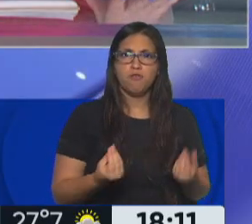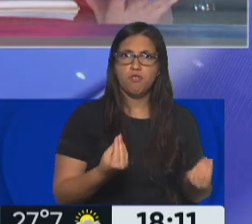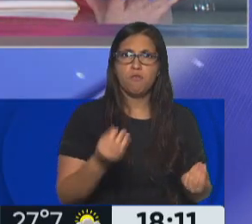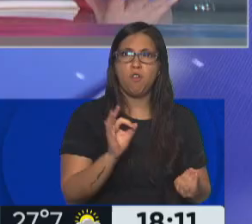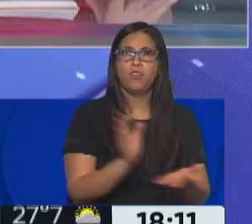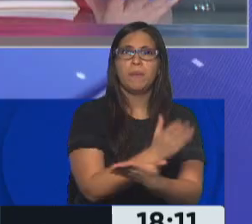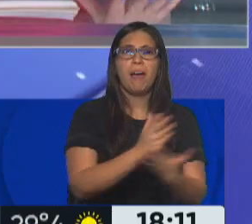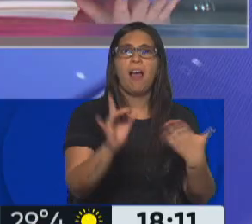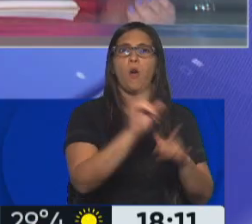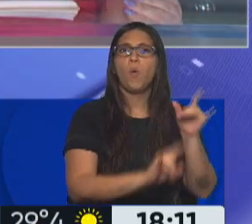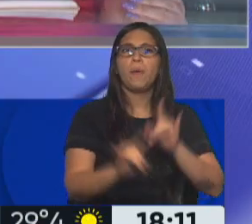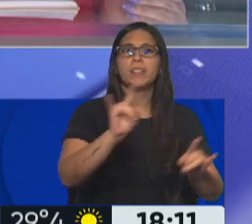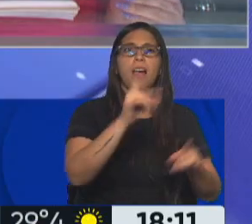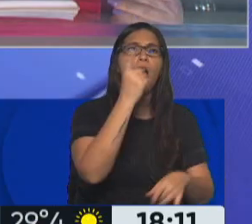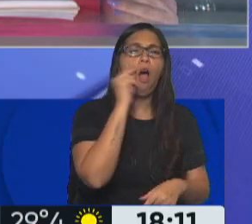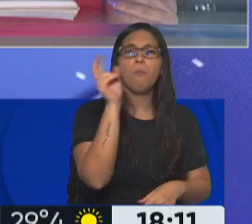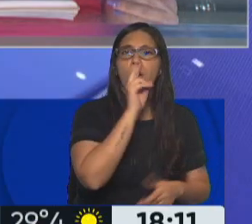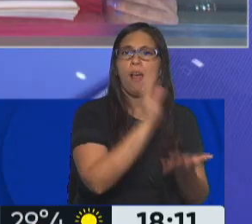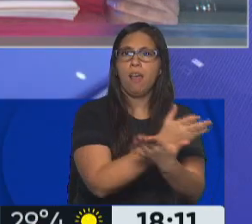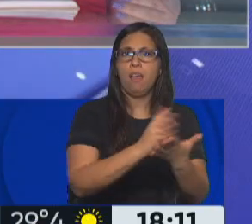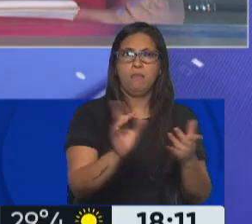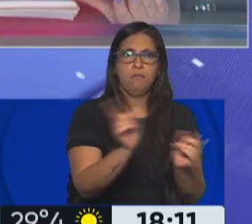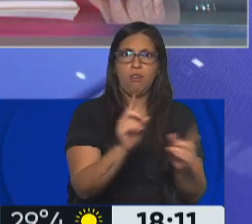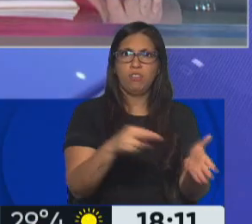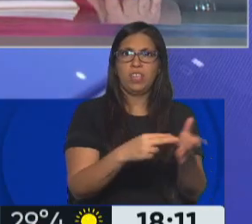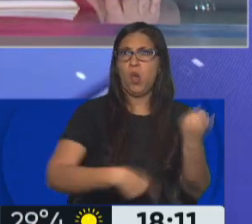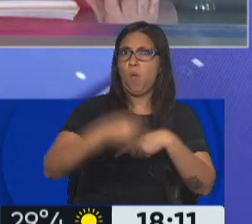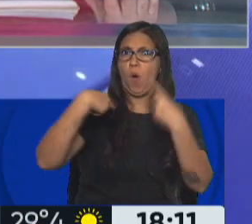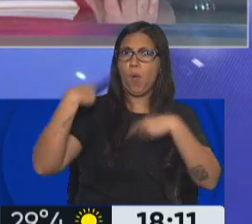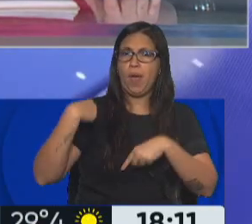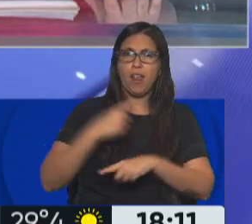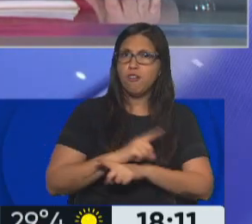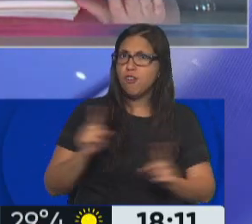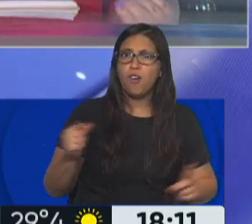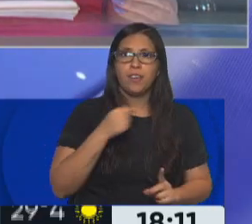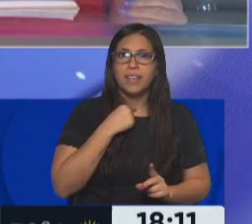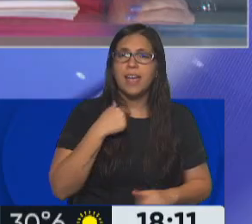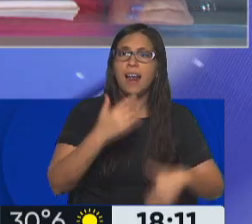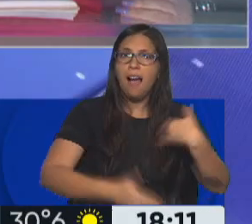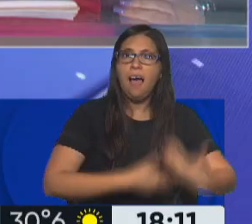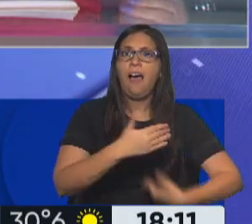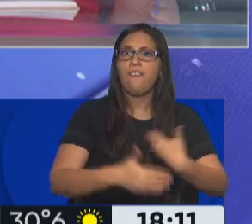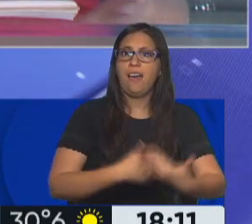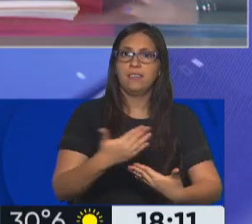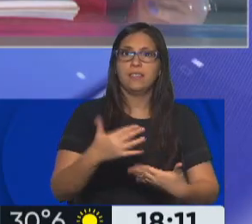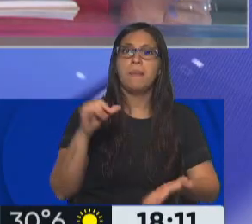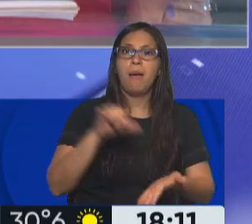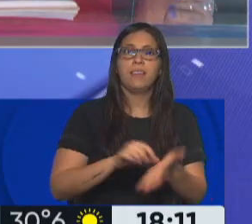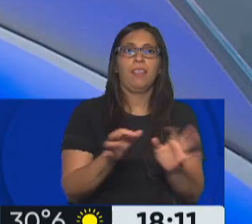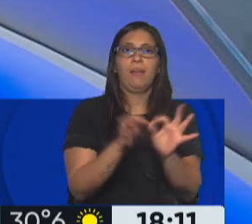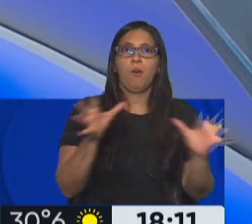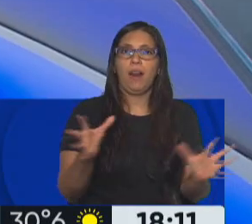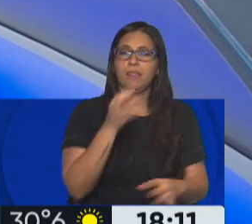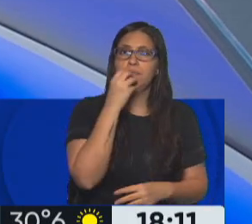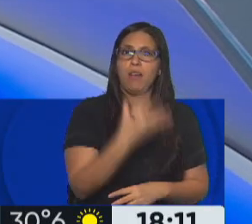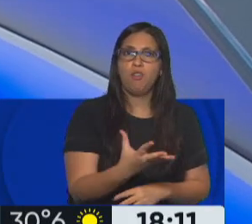las universidades. Sí. O sea, los sirios no quieren retroceder. Obvio. Lo que quieren es avanzar en un país más democrático después de